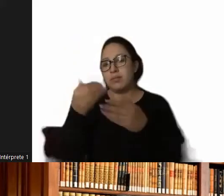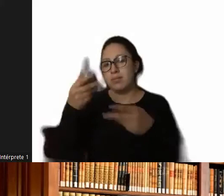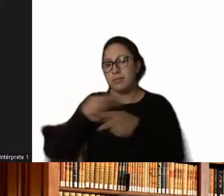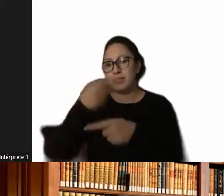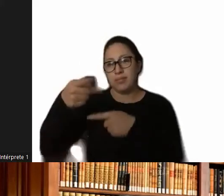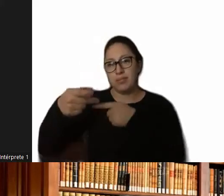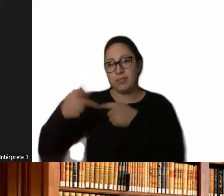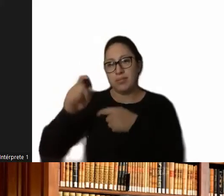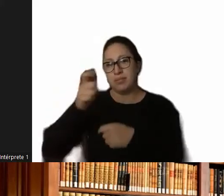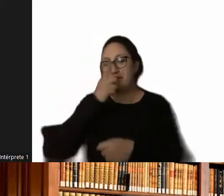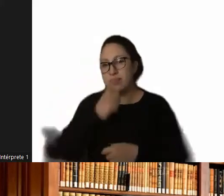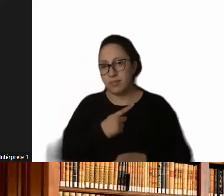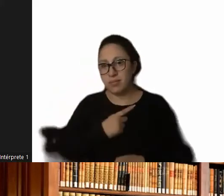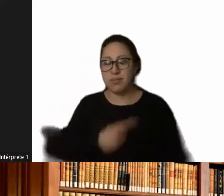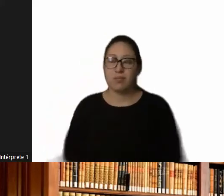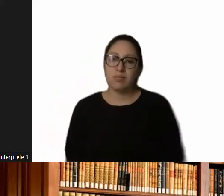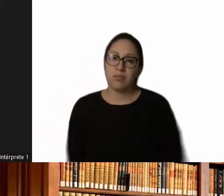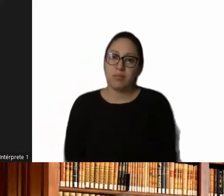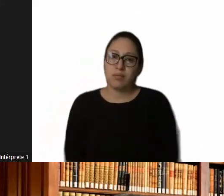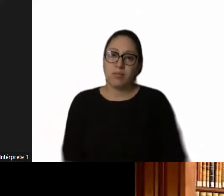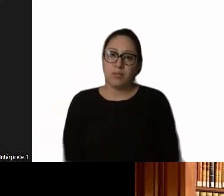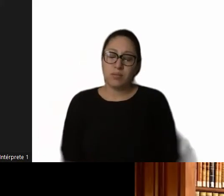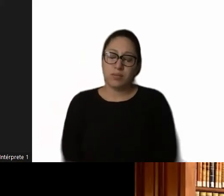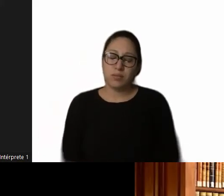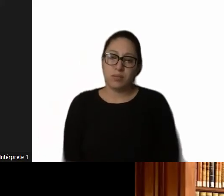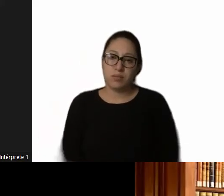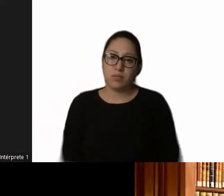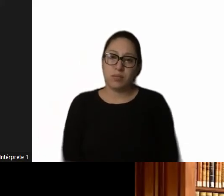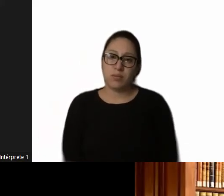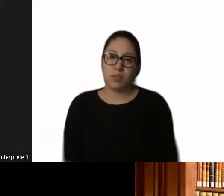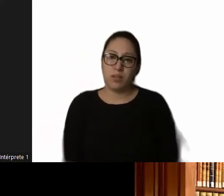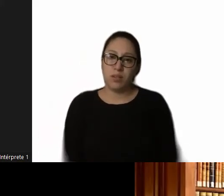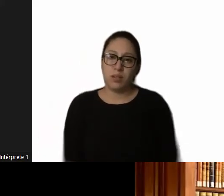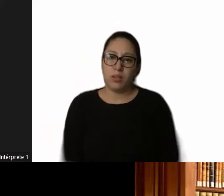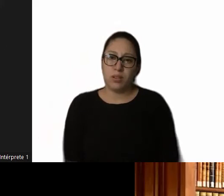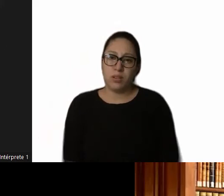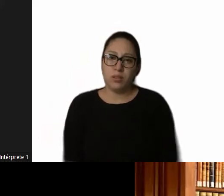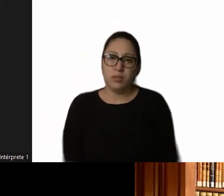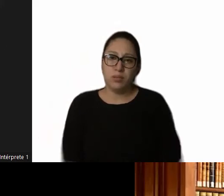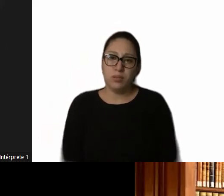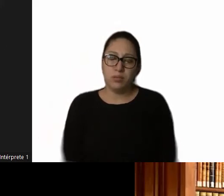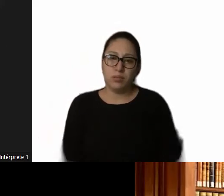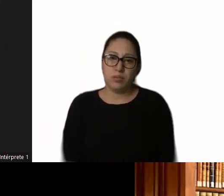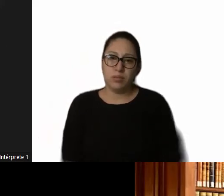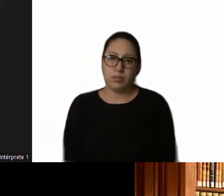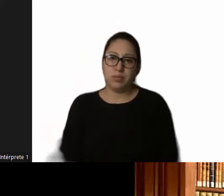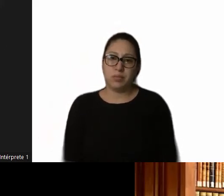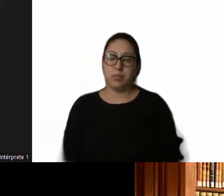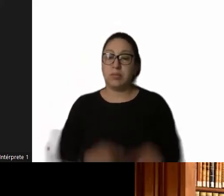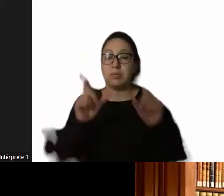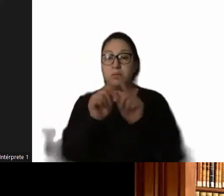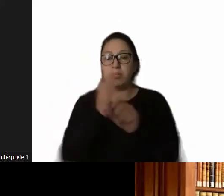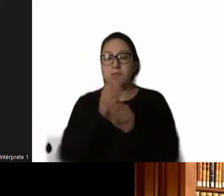Rubio, Muy breve, gracias. Para nada más decir que considerando 5